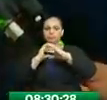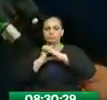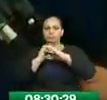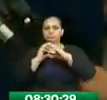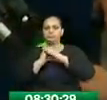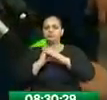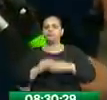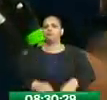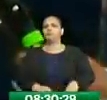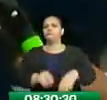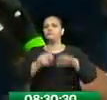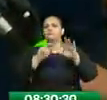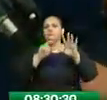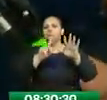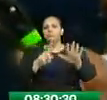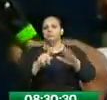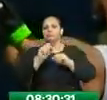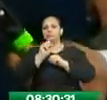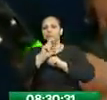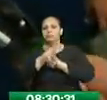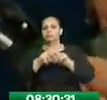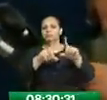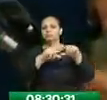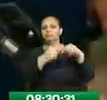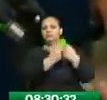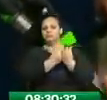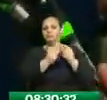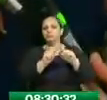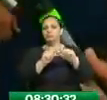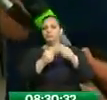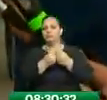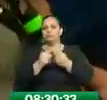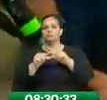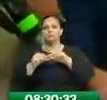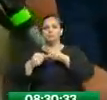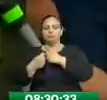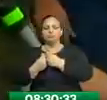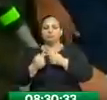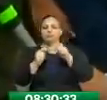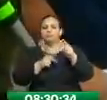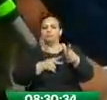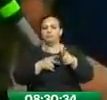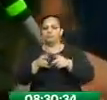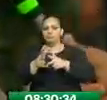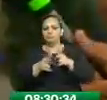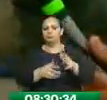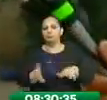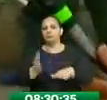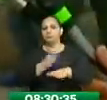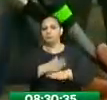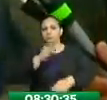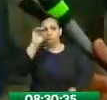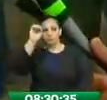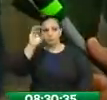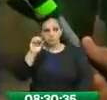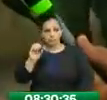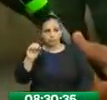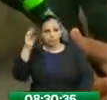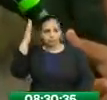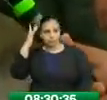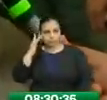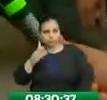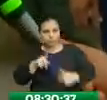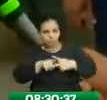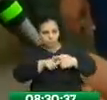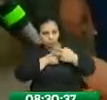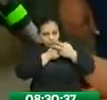demanda que se ha presentado una vez que se inició el semáforo ya en amarillo. Pero, y antes